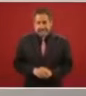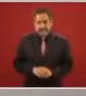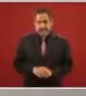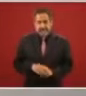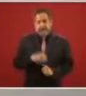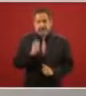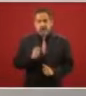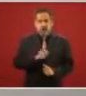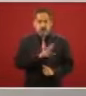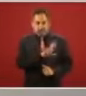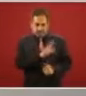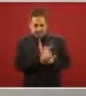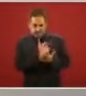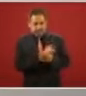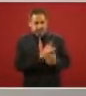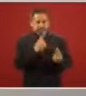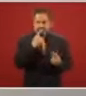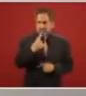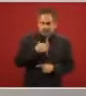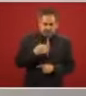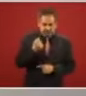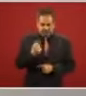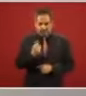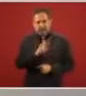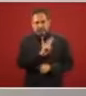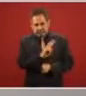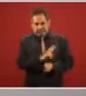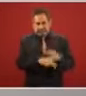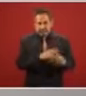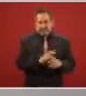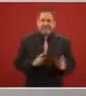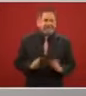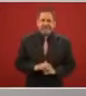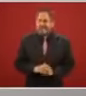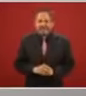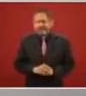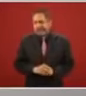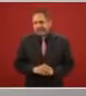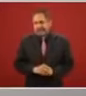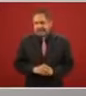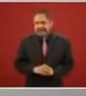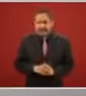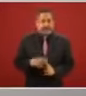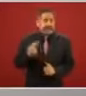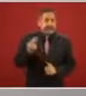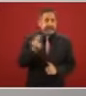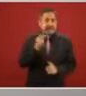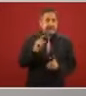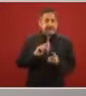con amenazas de mano dura. Aquí tenemos que